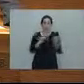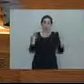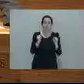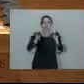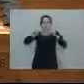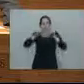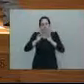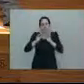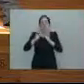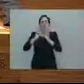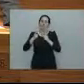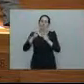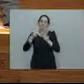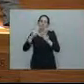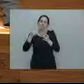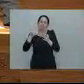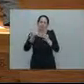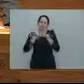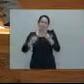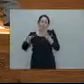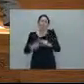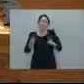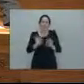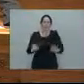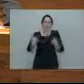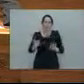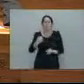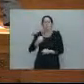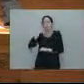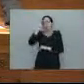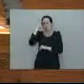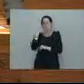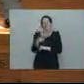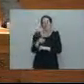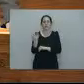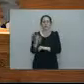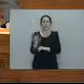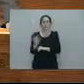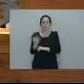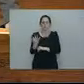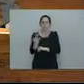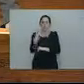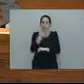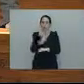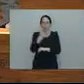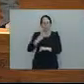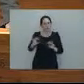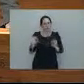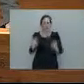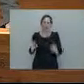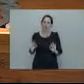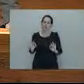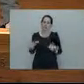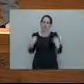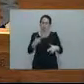de invierno. Somos conscientes de que la consecución de un compromiso de estas características